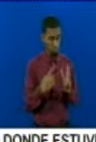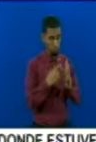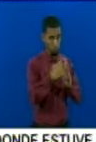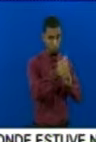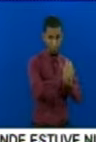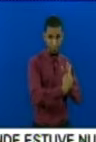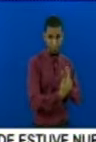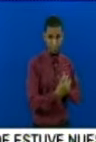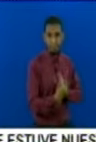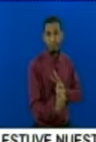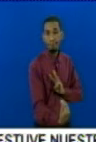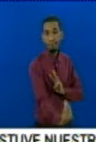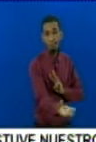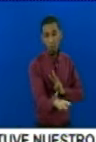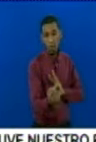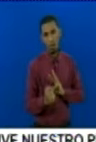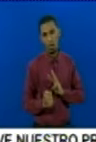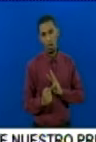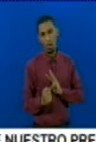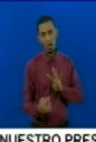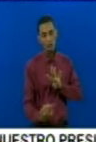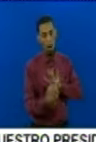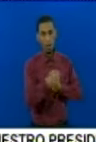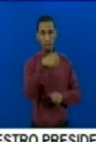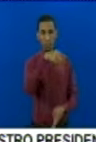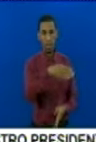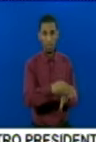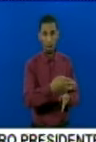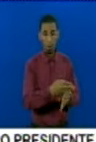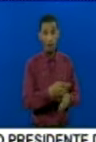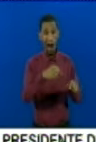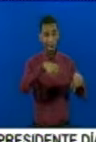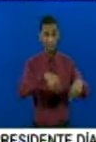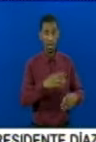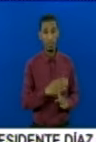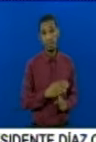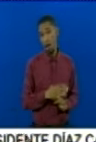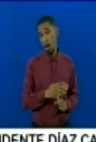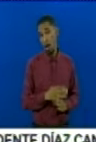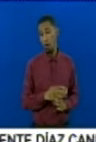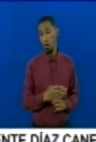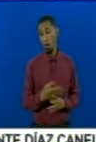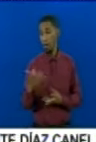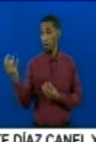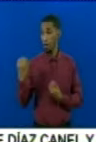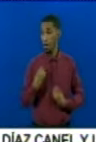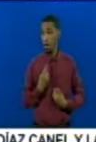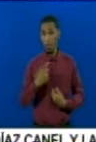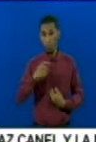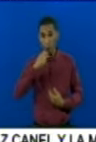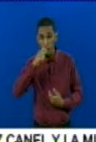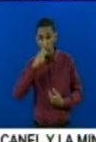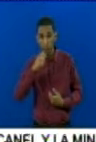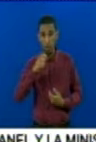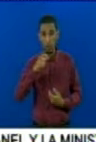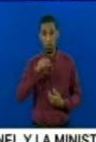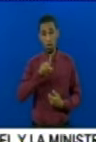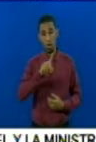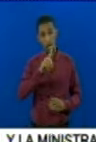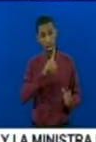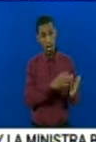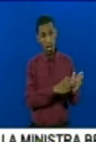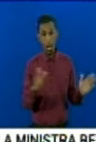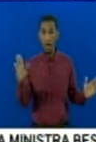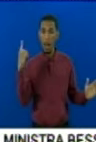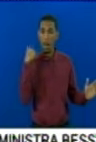Santiago. Me expreso de esta manera porque la cabecera provincial recibe compota los 12 meses del año y el resto de los municipios